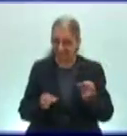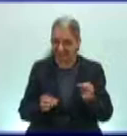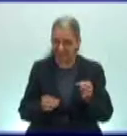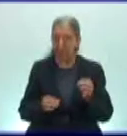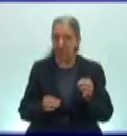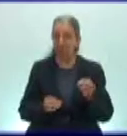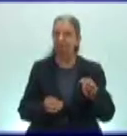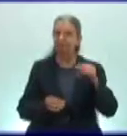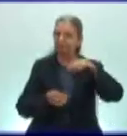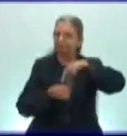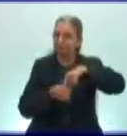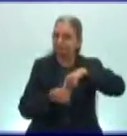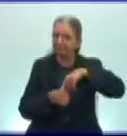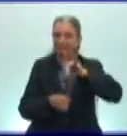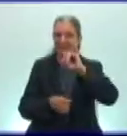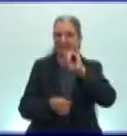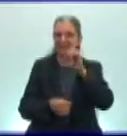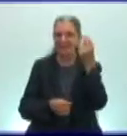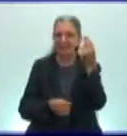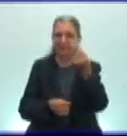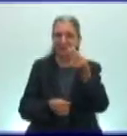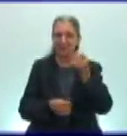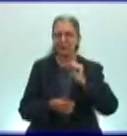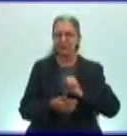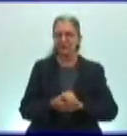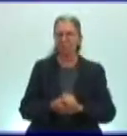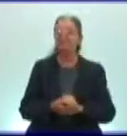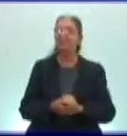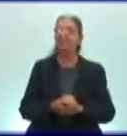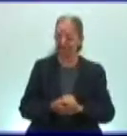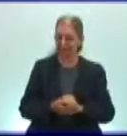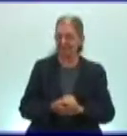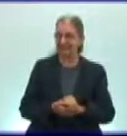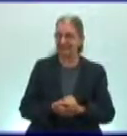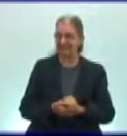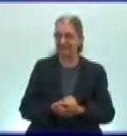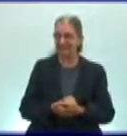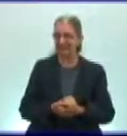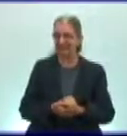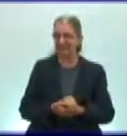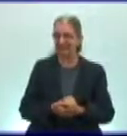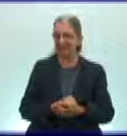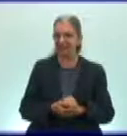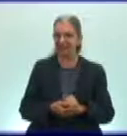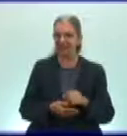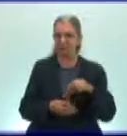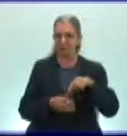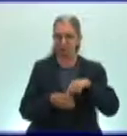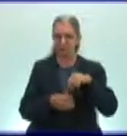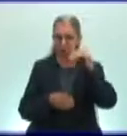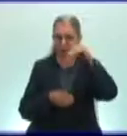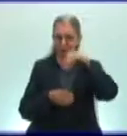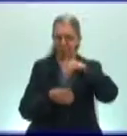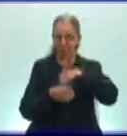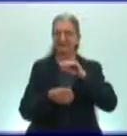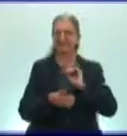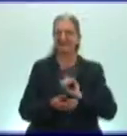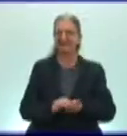¿verdad? Todos los núcleos de átomos de carbono tienen 6 protones en sus núcleos.